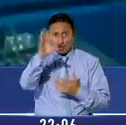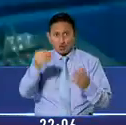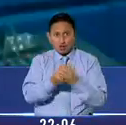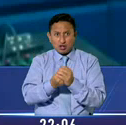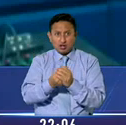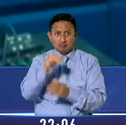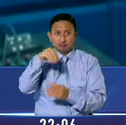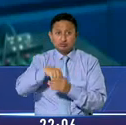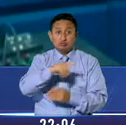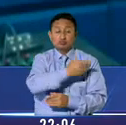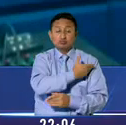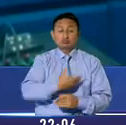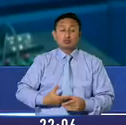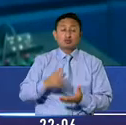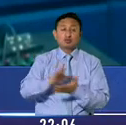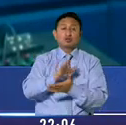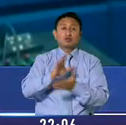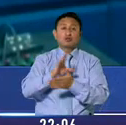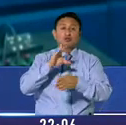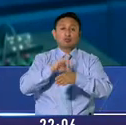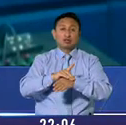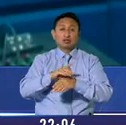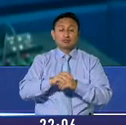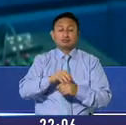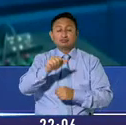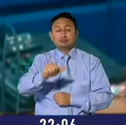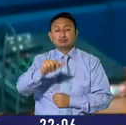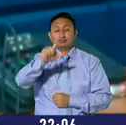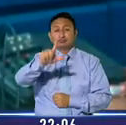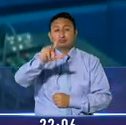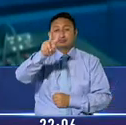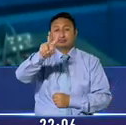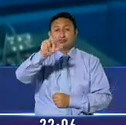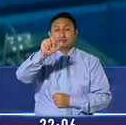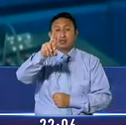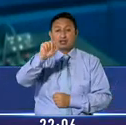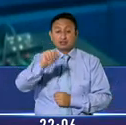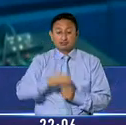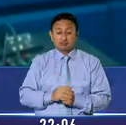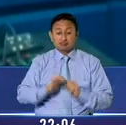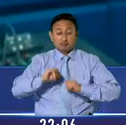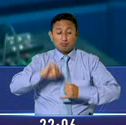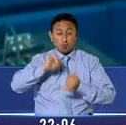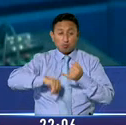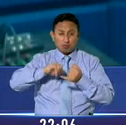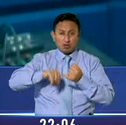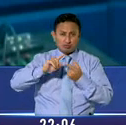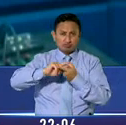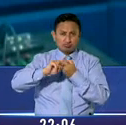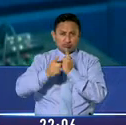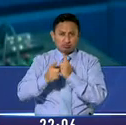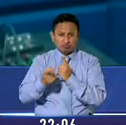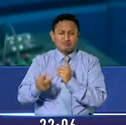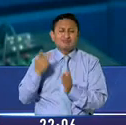virus mutan, ¿no? Entonces, ¿qué es lo que pasa cuando mutan? Pueden tener componentes o pueden tener